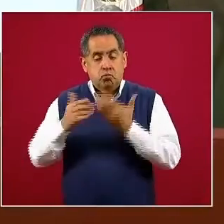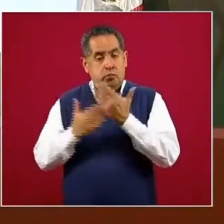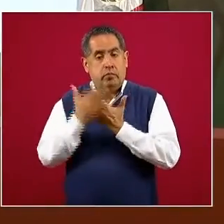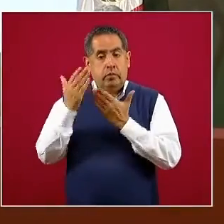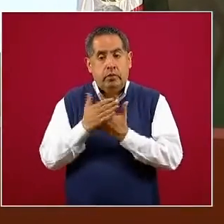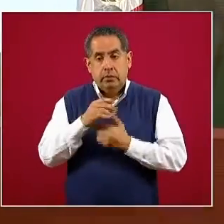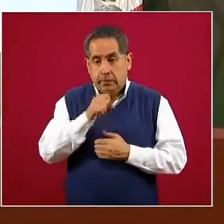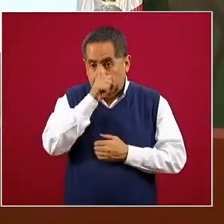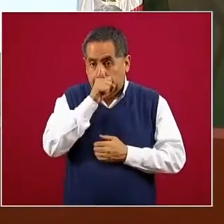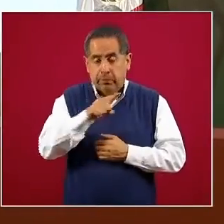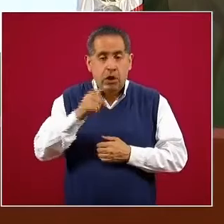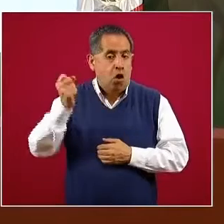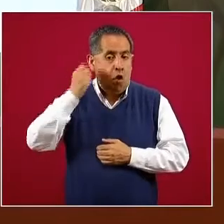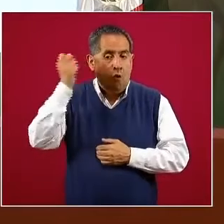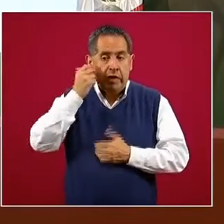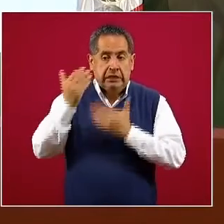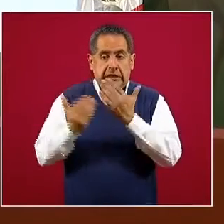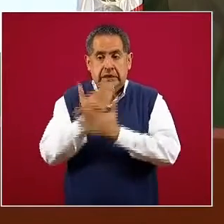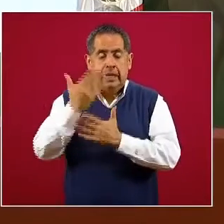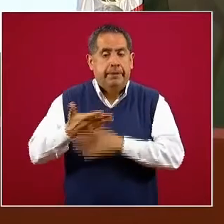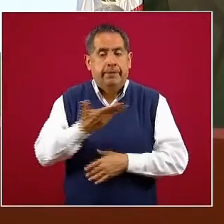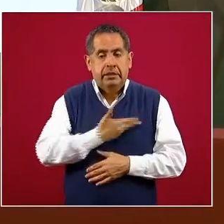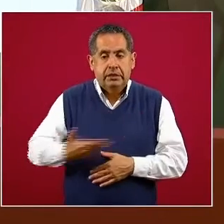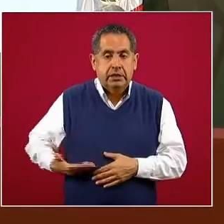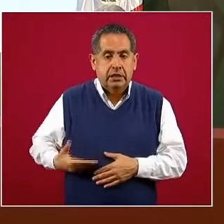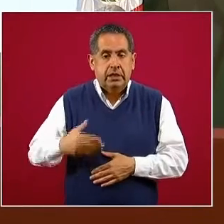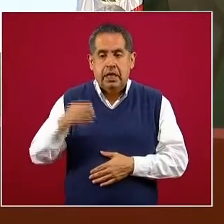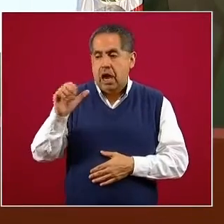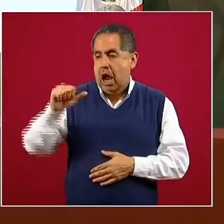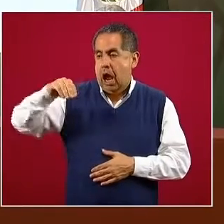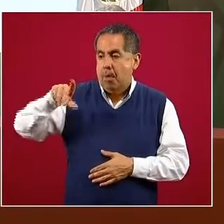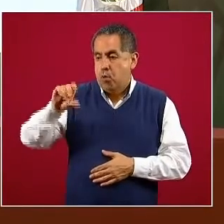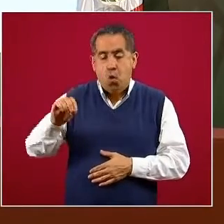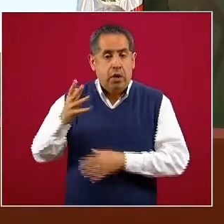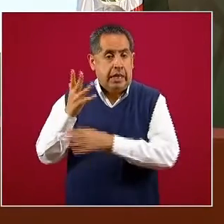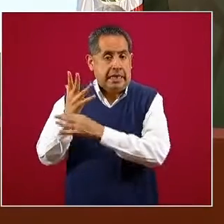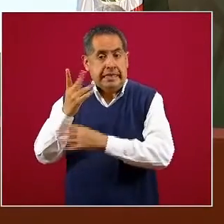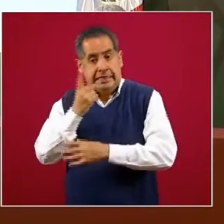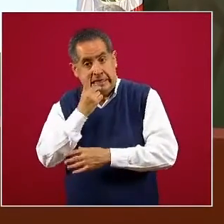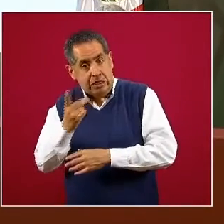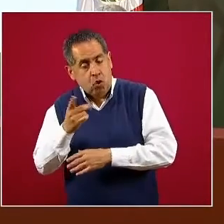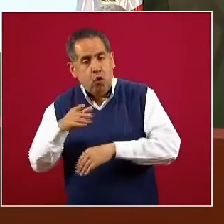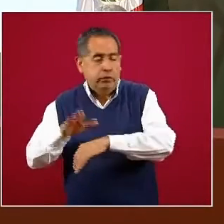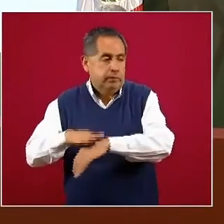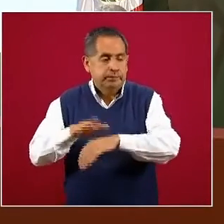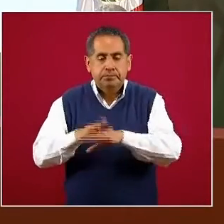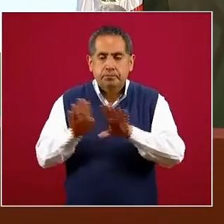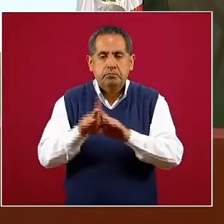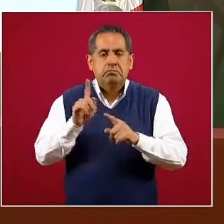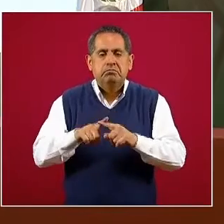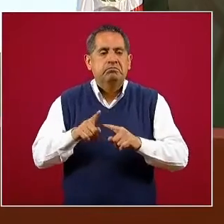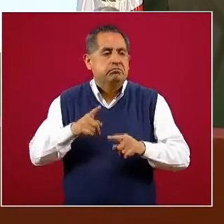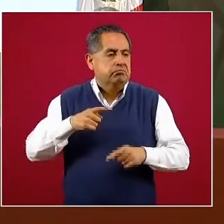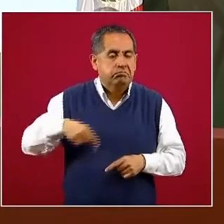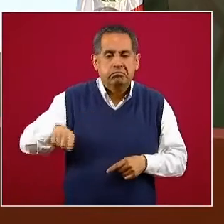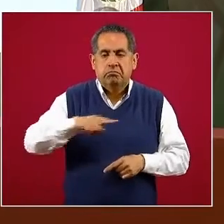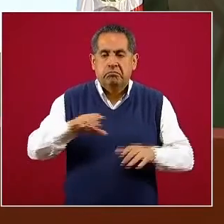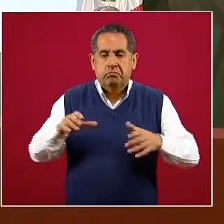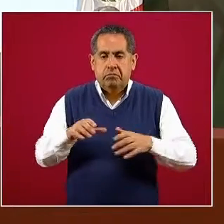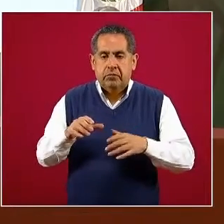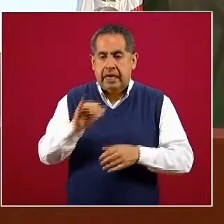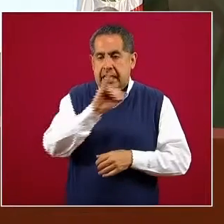importante porque permite una acción más anticipada, independientemente de las confirmaciones por